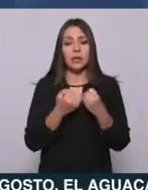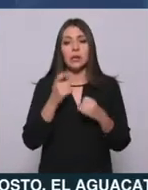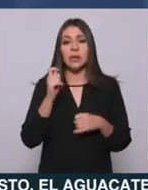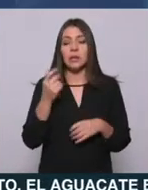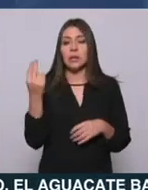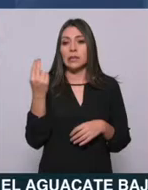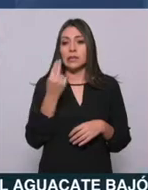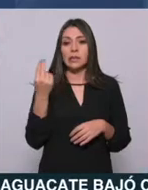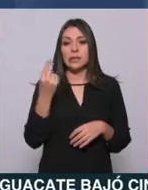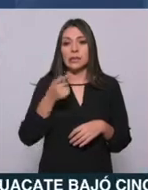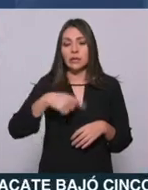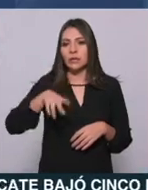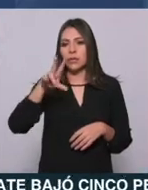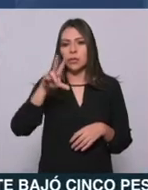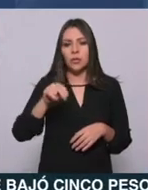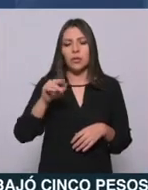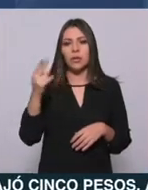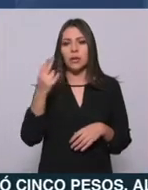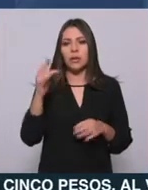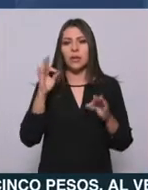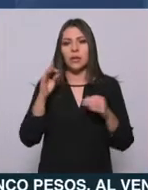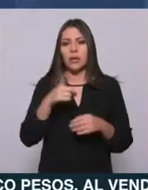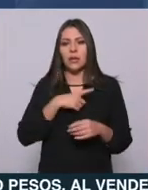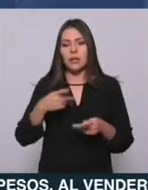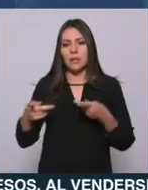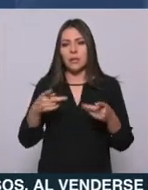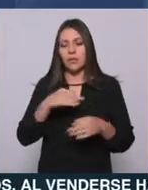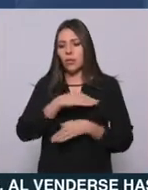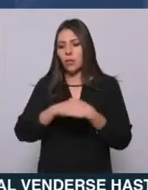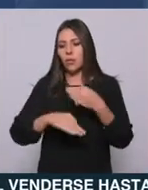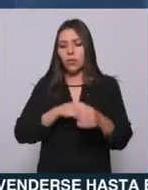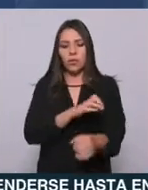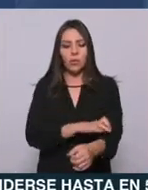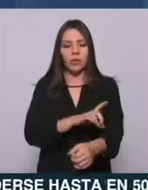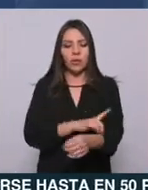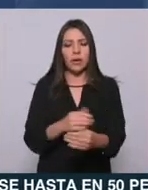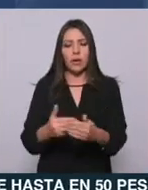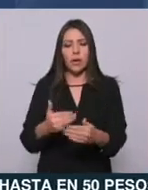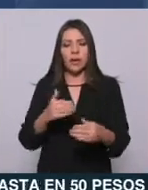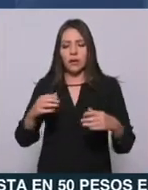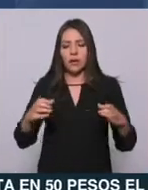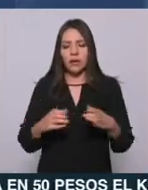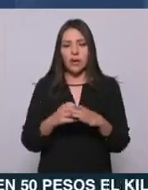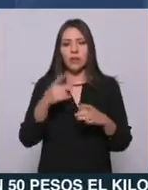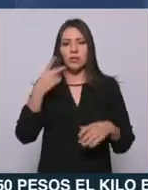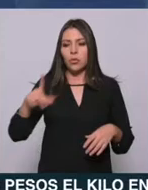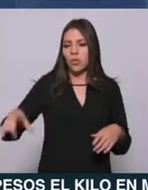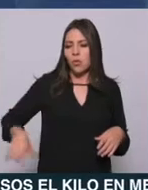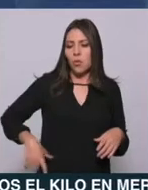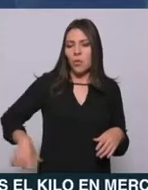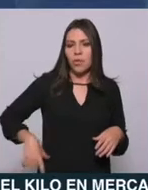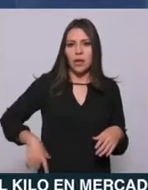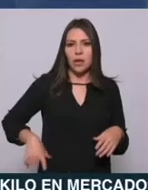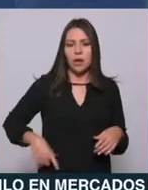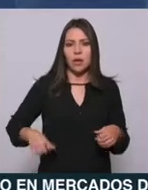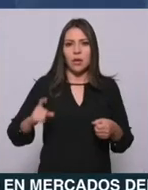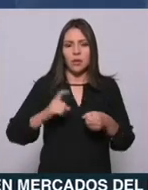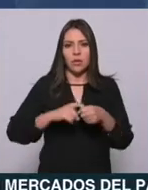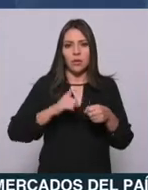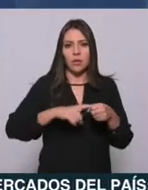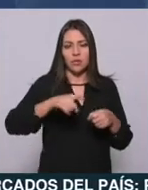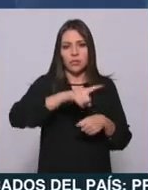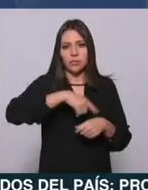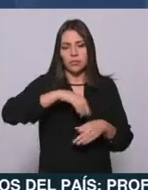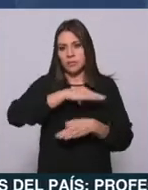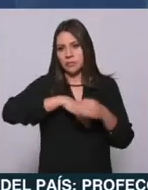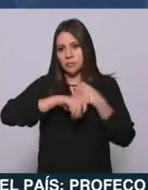se necesita si no se coordinan también todas las partes que componen a un estado, ¿no?, a los gobiernos. Entonces, pues sí, la